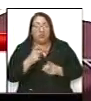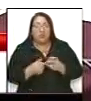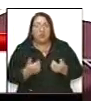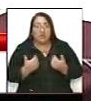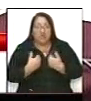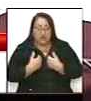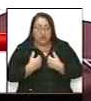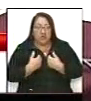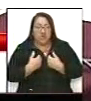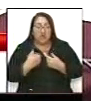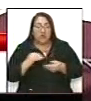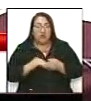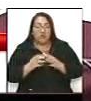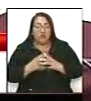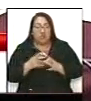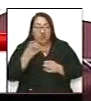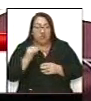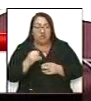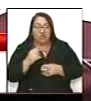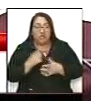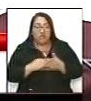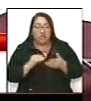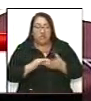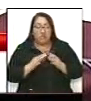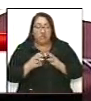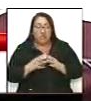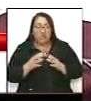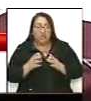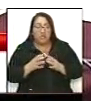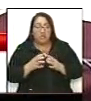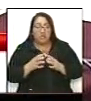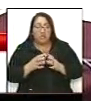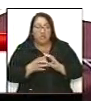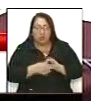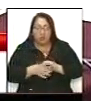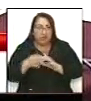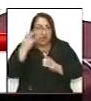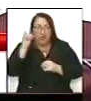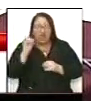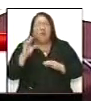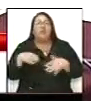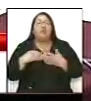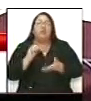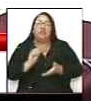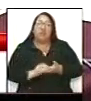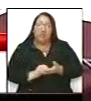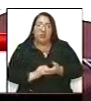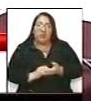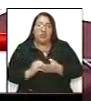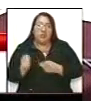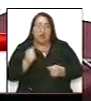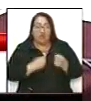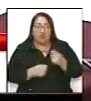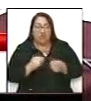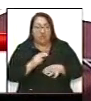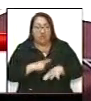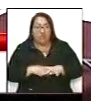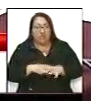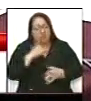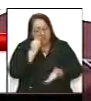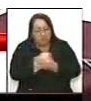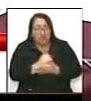tengan comunión de ideas y que esa comunión de ideas se ponga en manera, digamos,